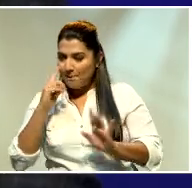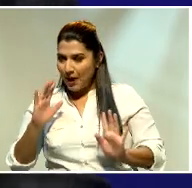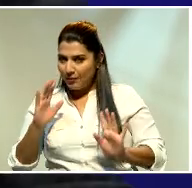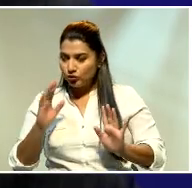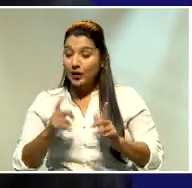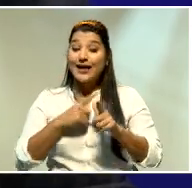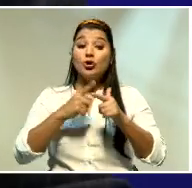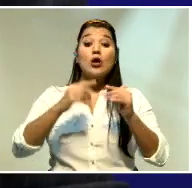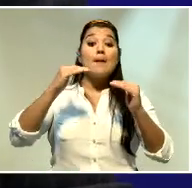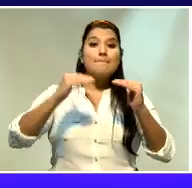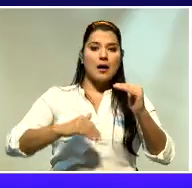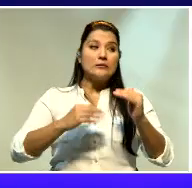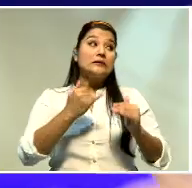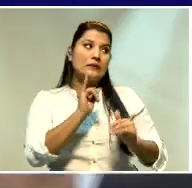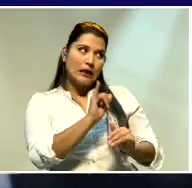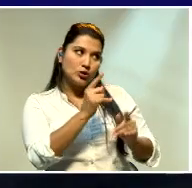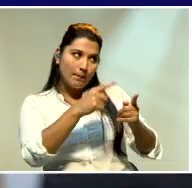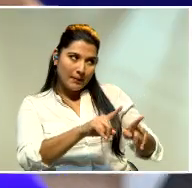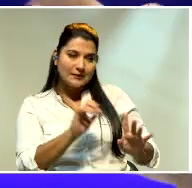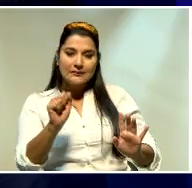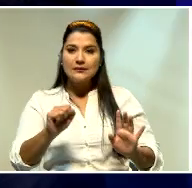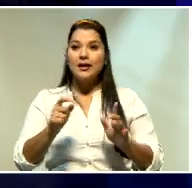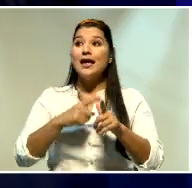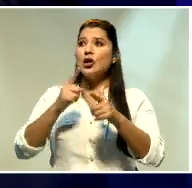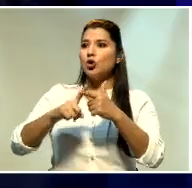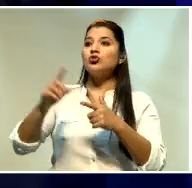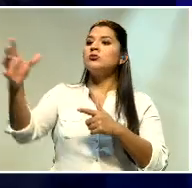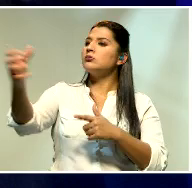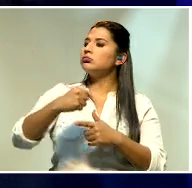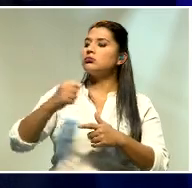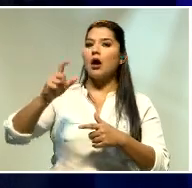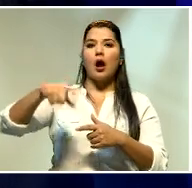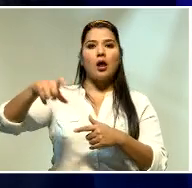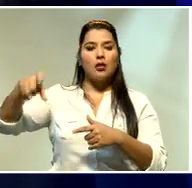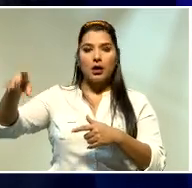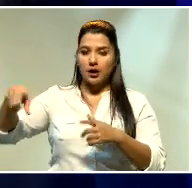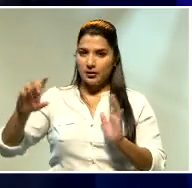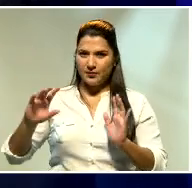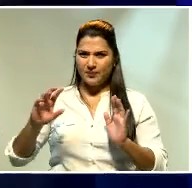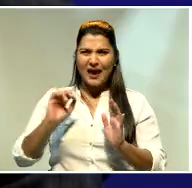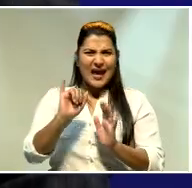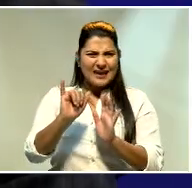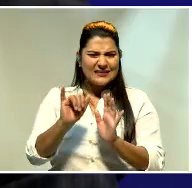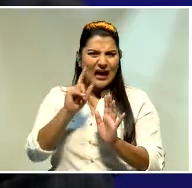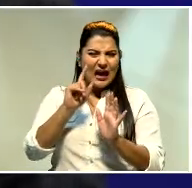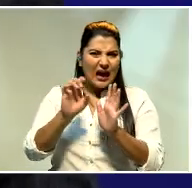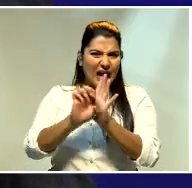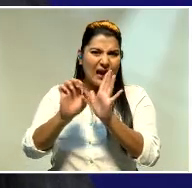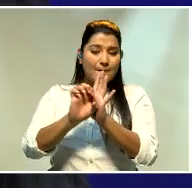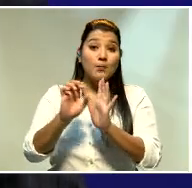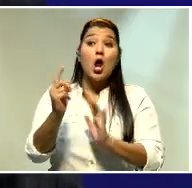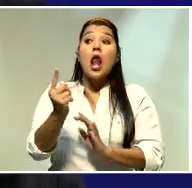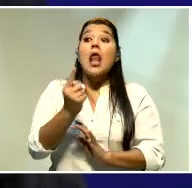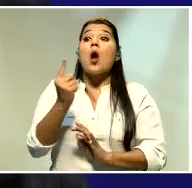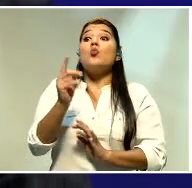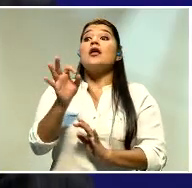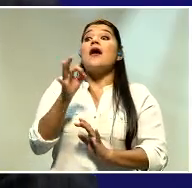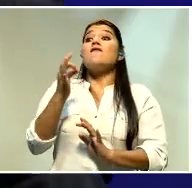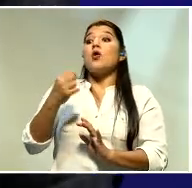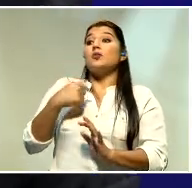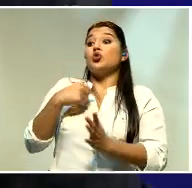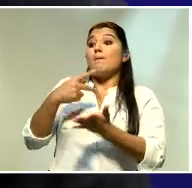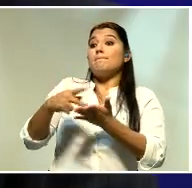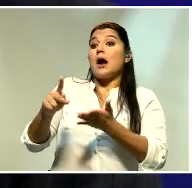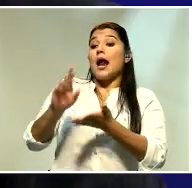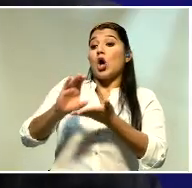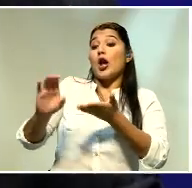mucha gente, Si eso ocurre, le empiezan a quitar las tarjetas, ese ejemplo de que yo la única forma en que puedo pagar el colegio